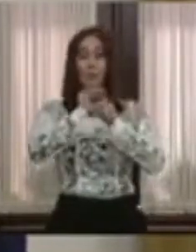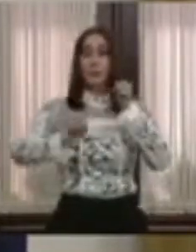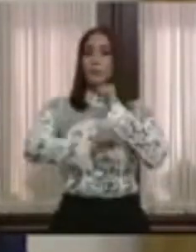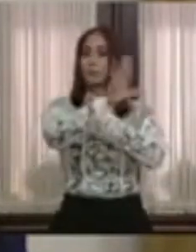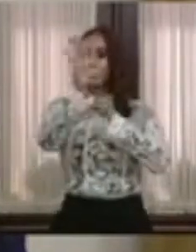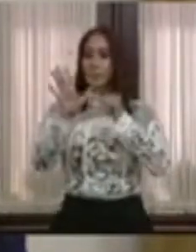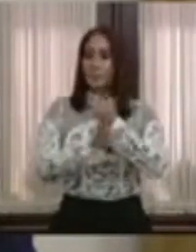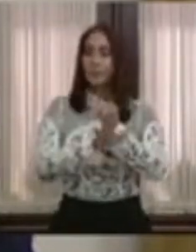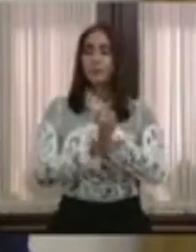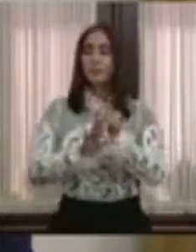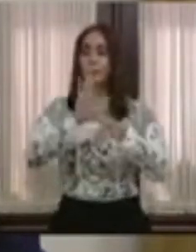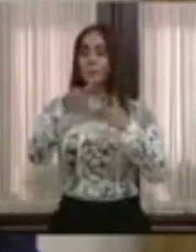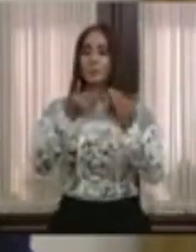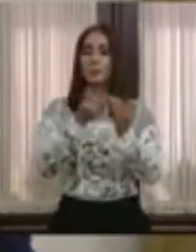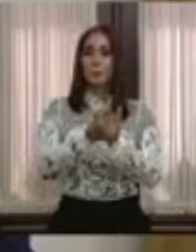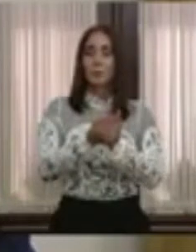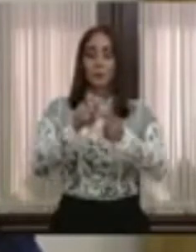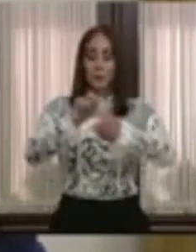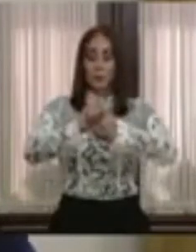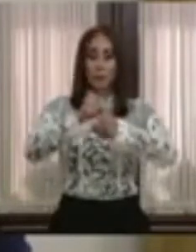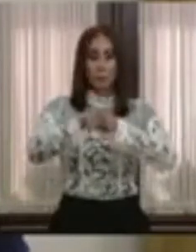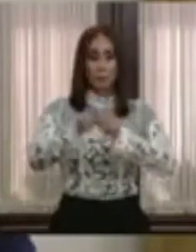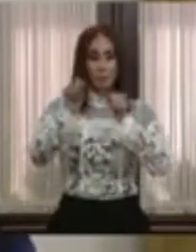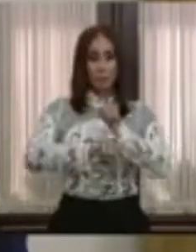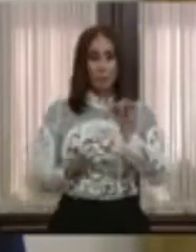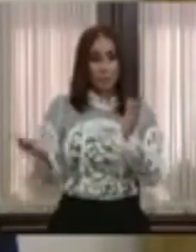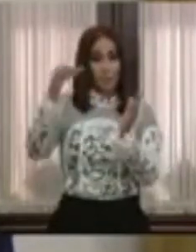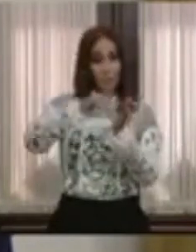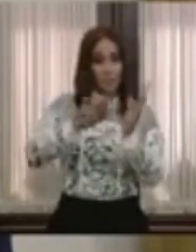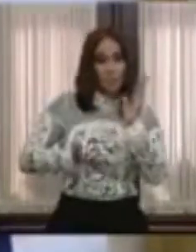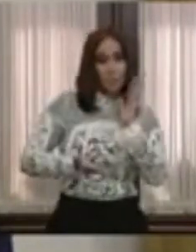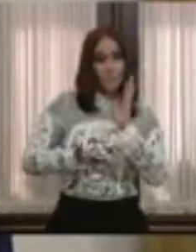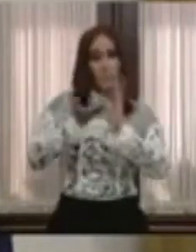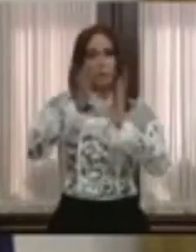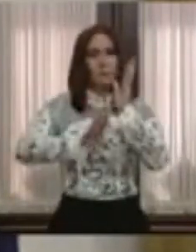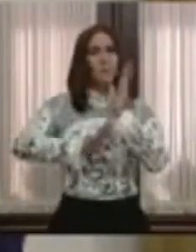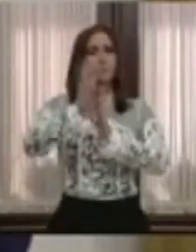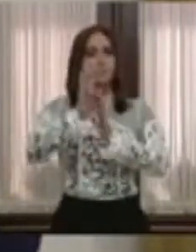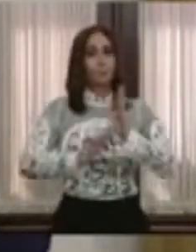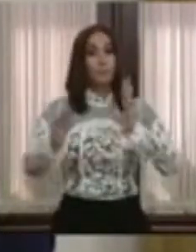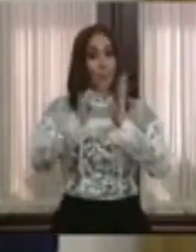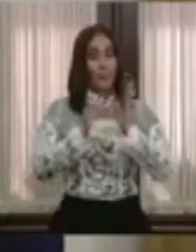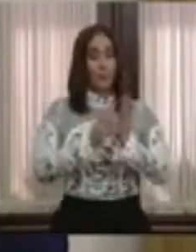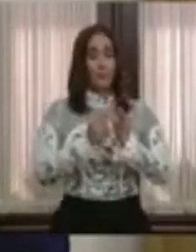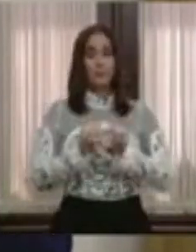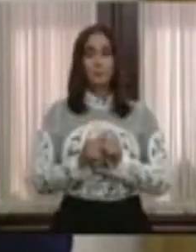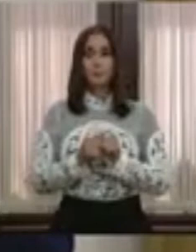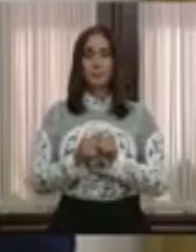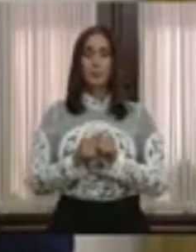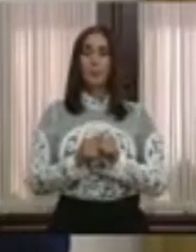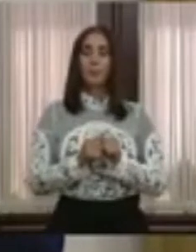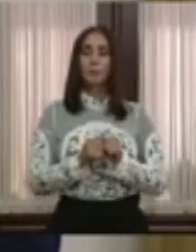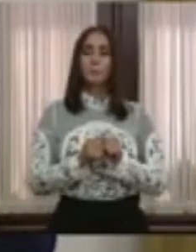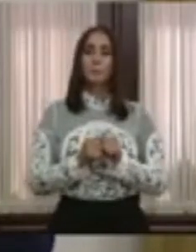hombro a hombro para sacar este sector tan importante hacia adelante. Y no podemos dejar de